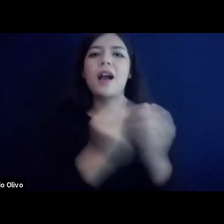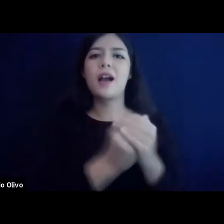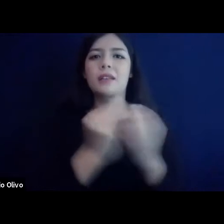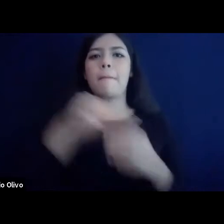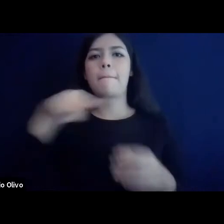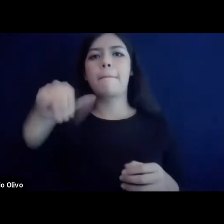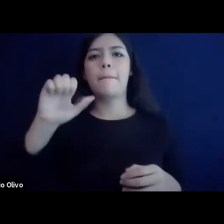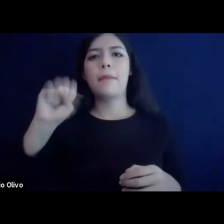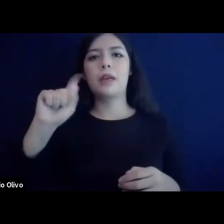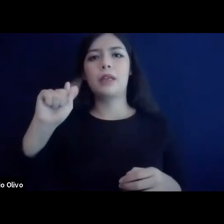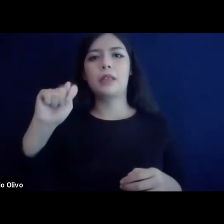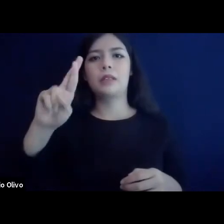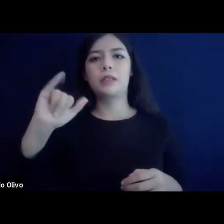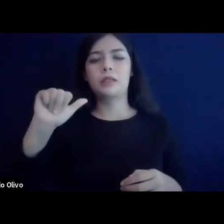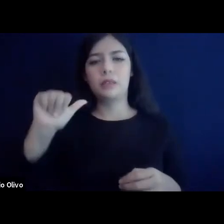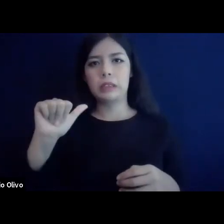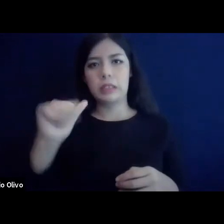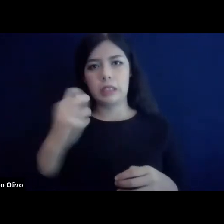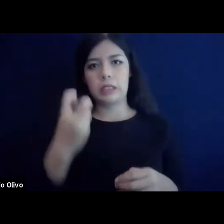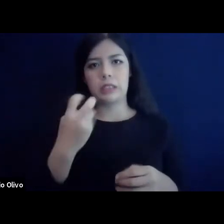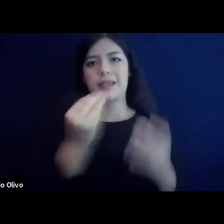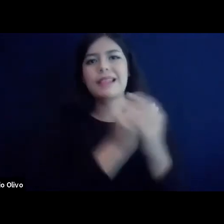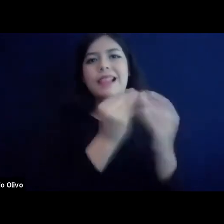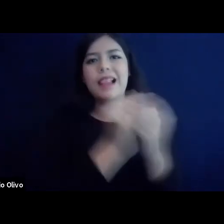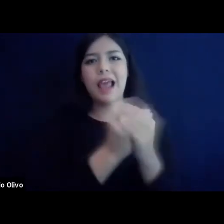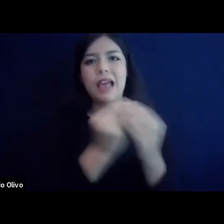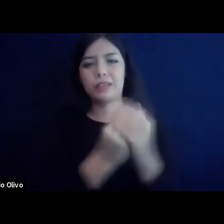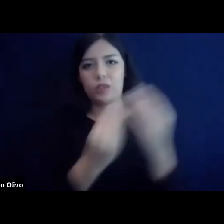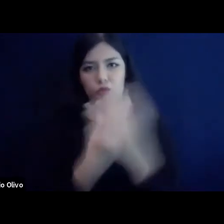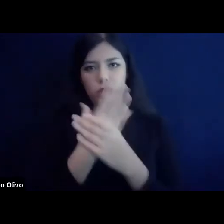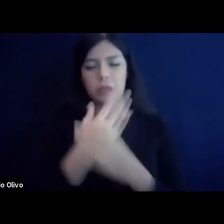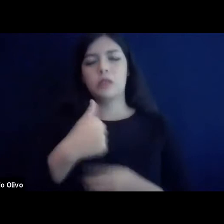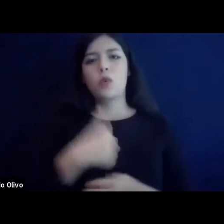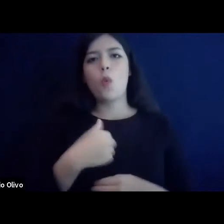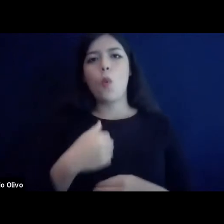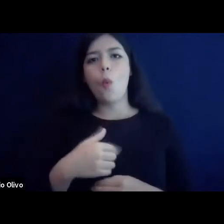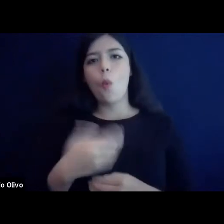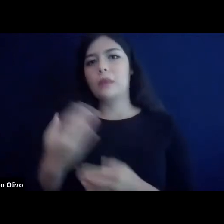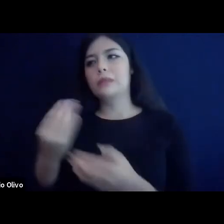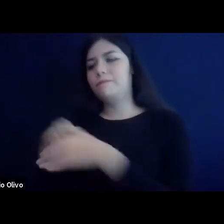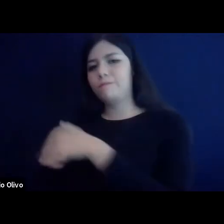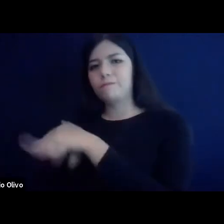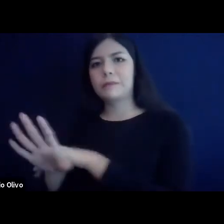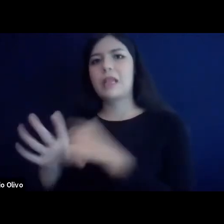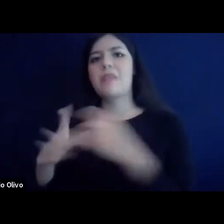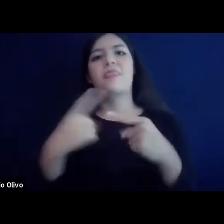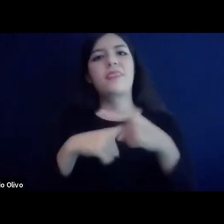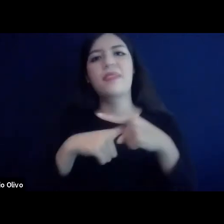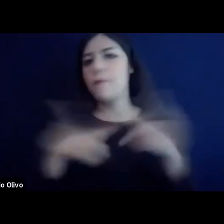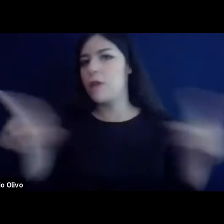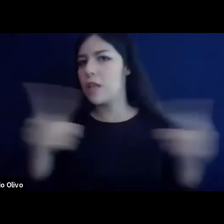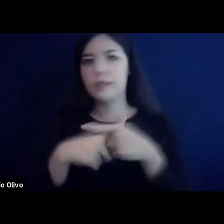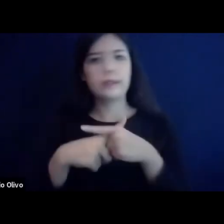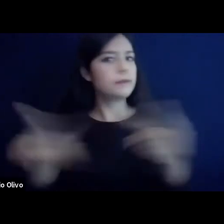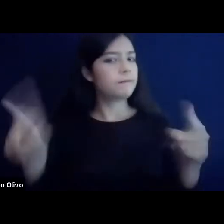pues ya me encuentro otro mundo totalmente diferente. Allí las instalaciones